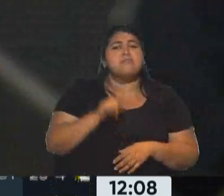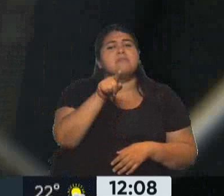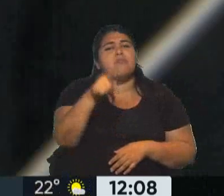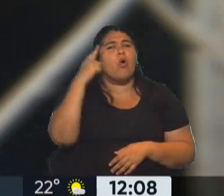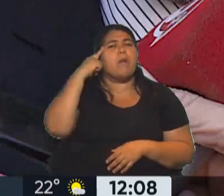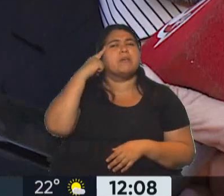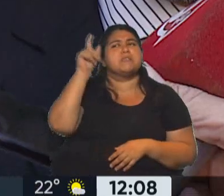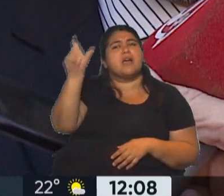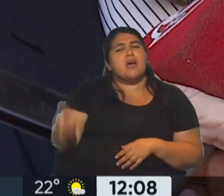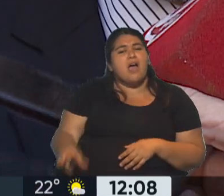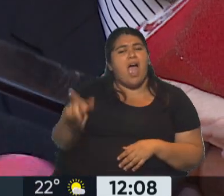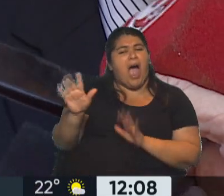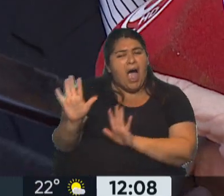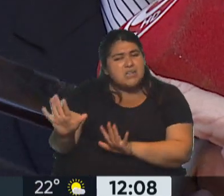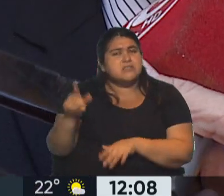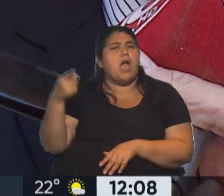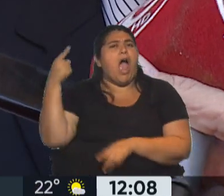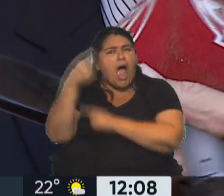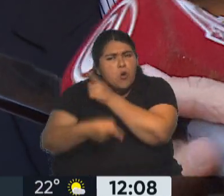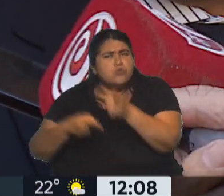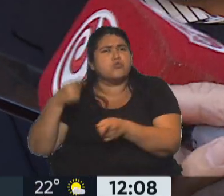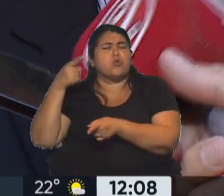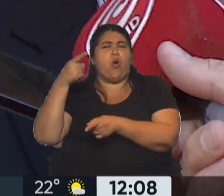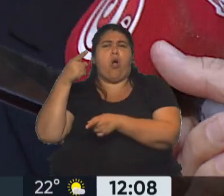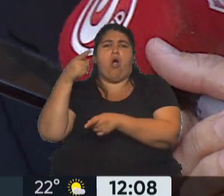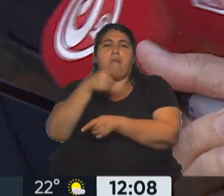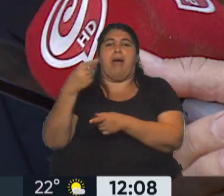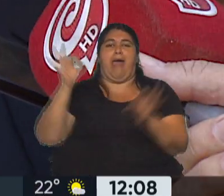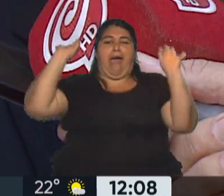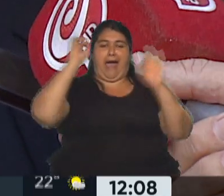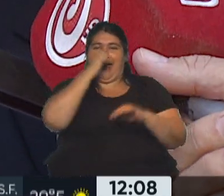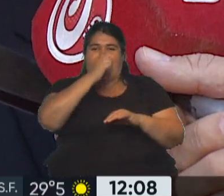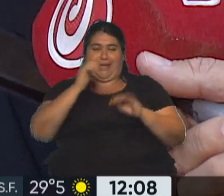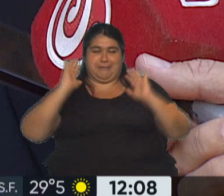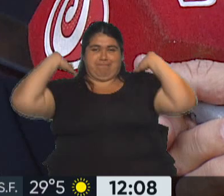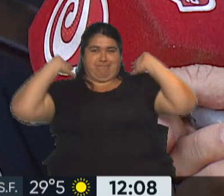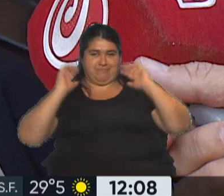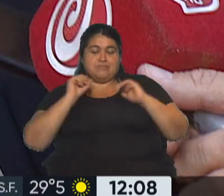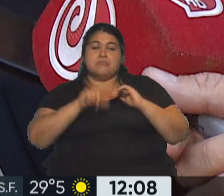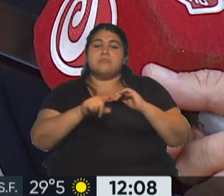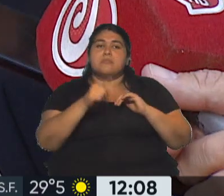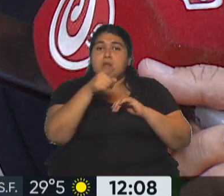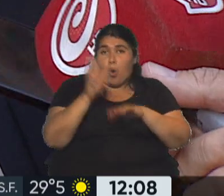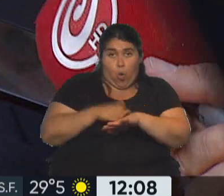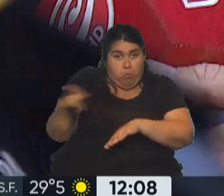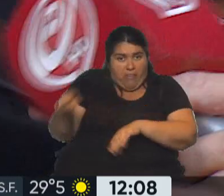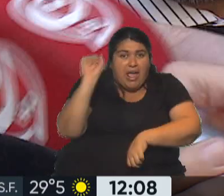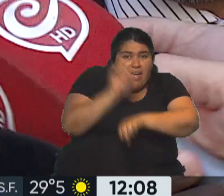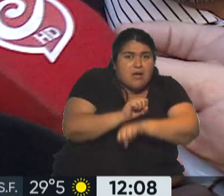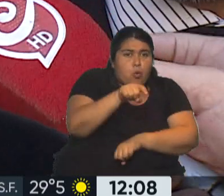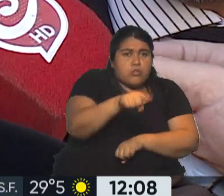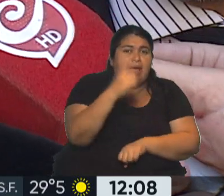algo así como hizo Martín del Río? ¿La acusó, la señaló para salvarse él? ¿La mandó presa? ¿Usted estuvo presa 13 días por culpa de él? Sí.